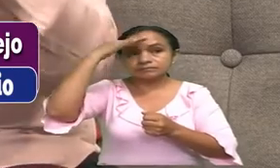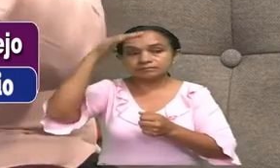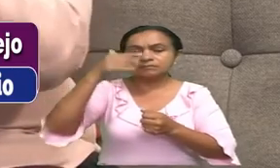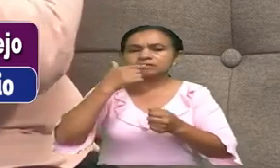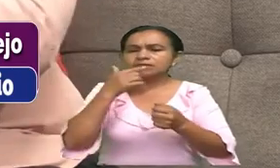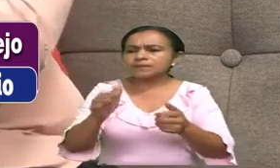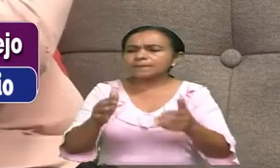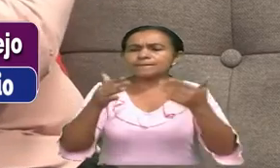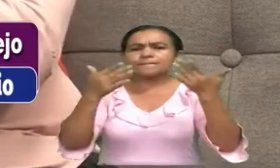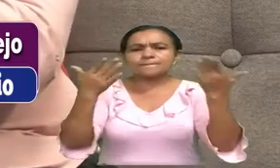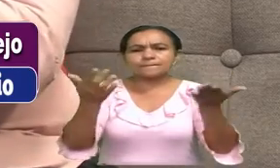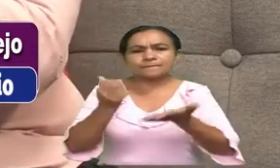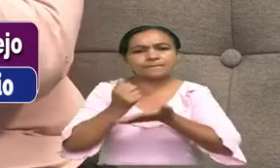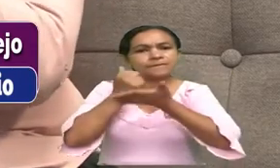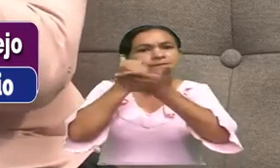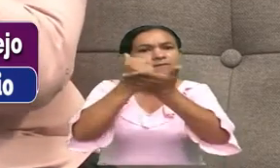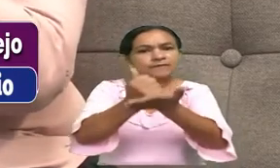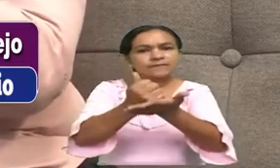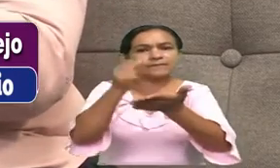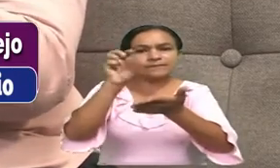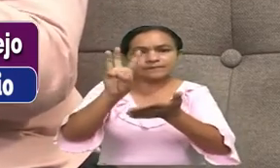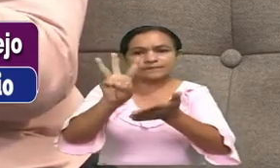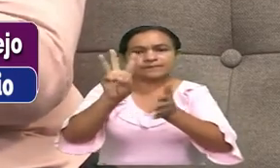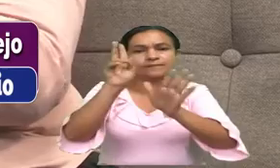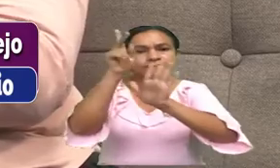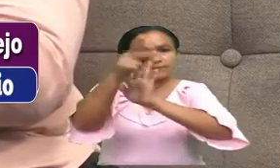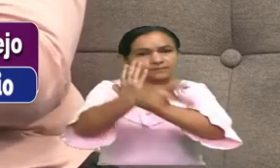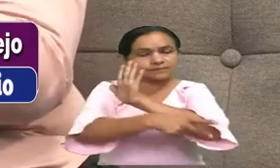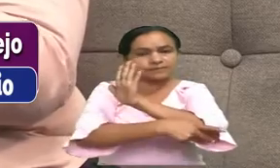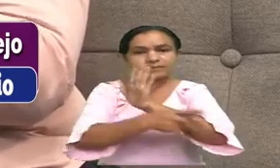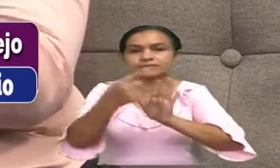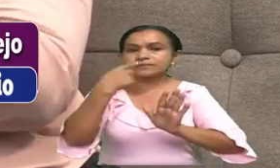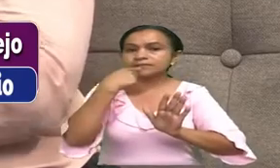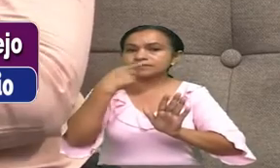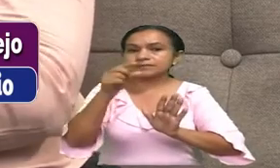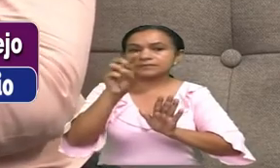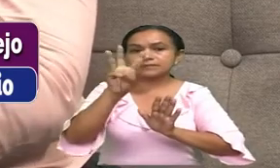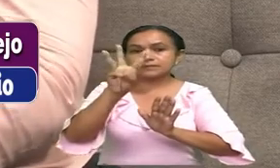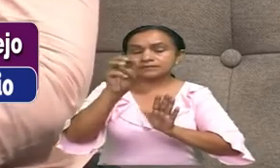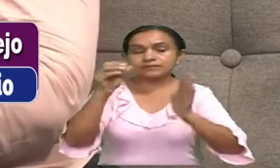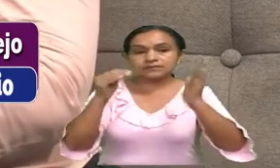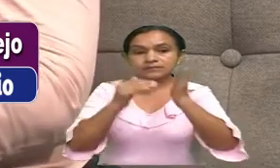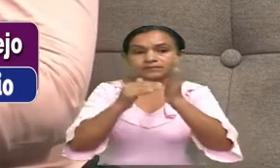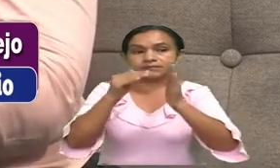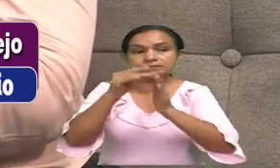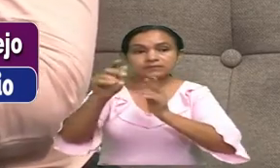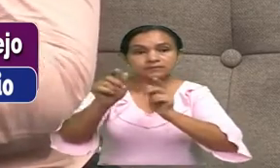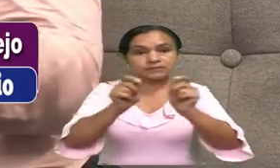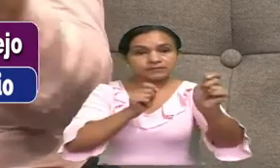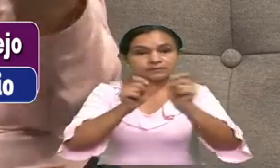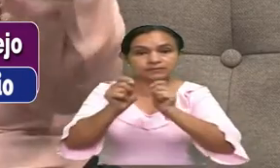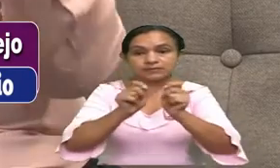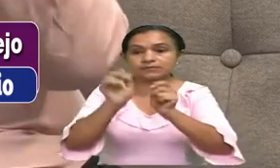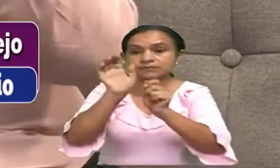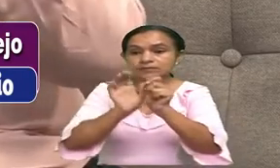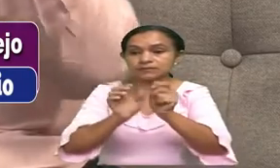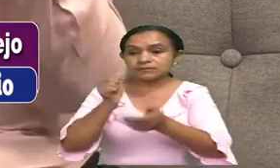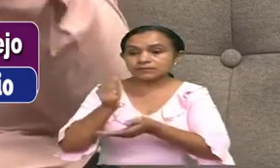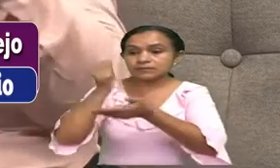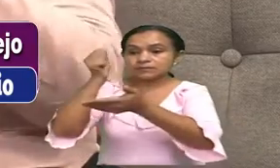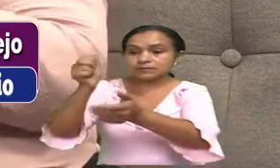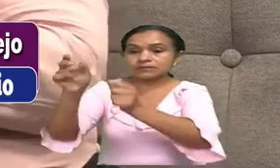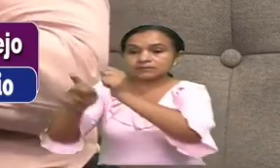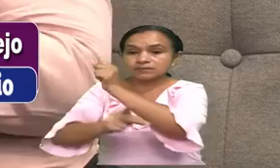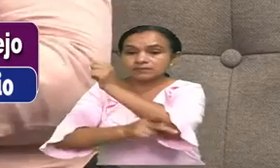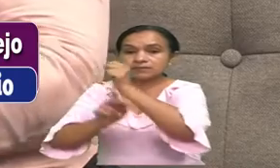para invertir en estos tres países. Ha definido 30 millones de dólares por cada país, pero en el marco